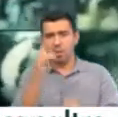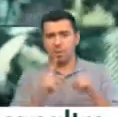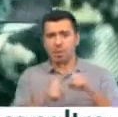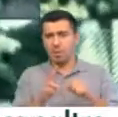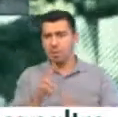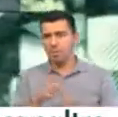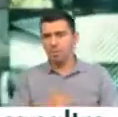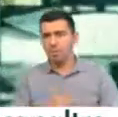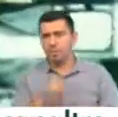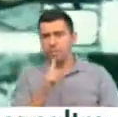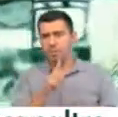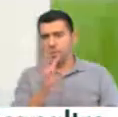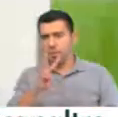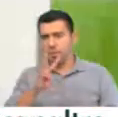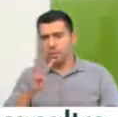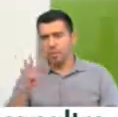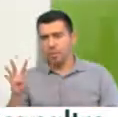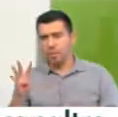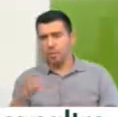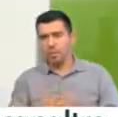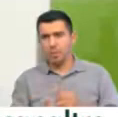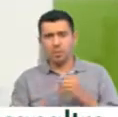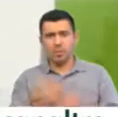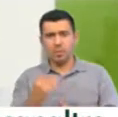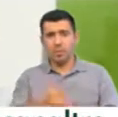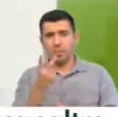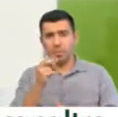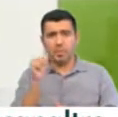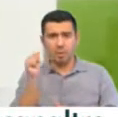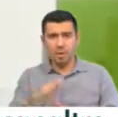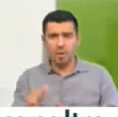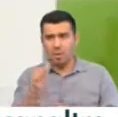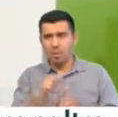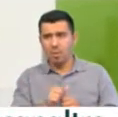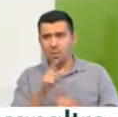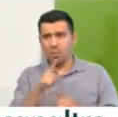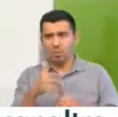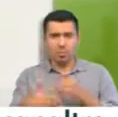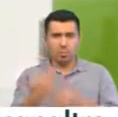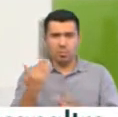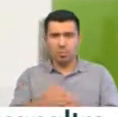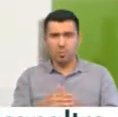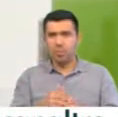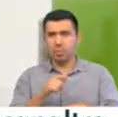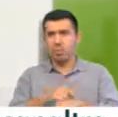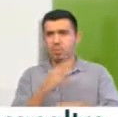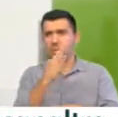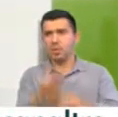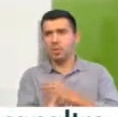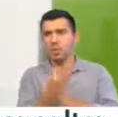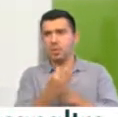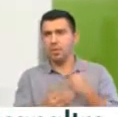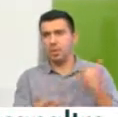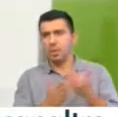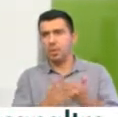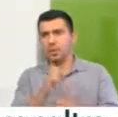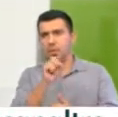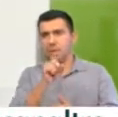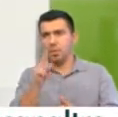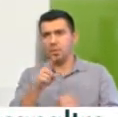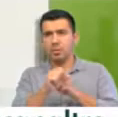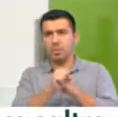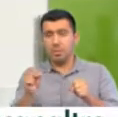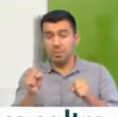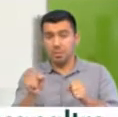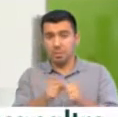Canal 144. A partir del 20 de agosto estamos en DirecTV desde las 3 de la mañana hasta las 11 de la mañana por esos